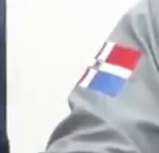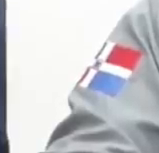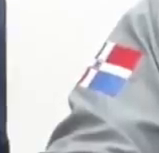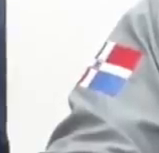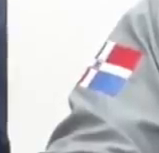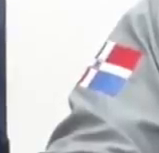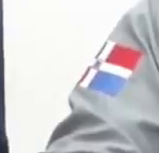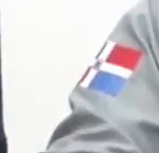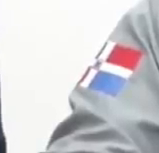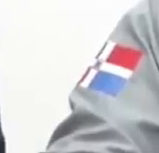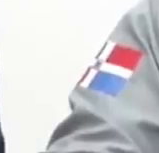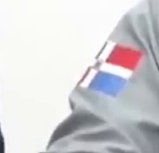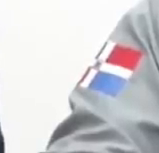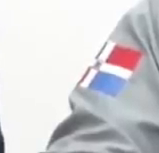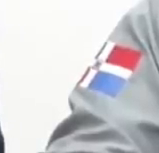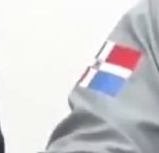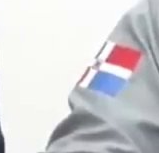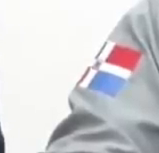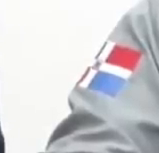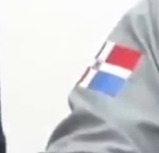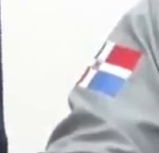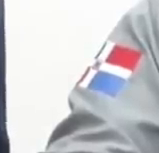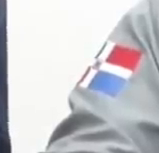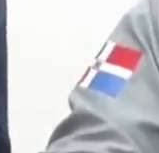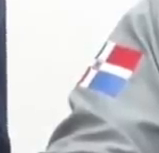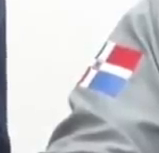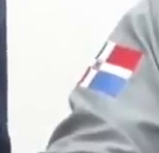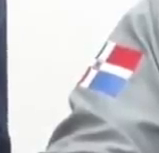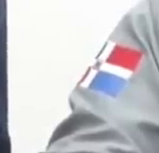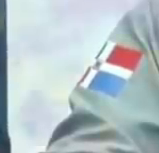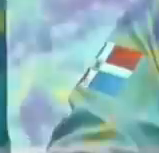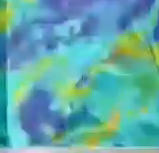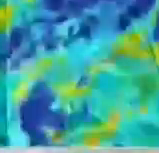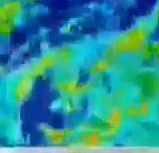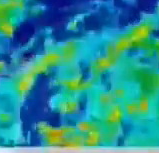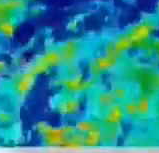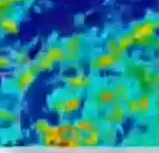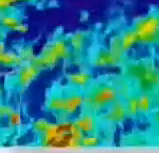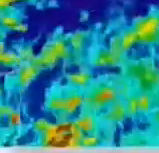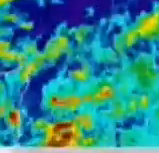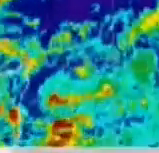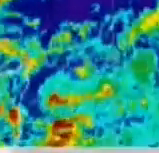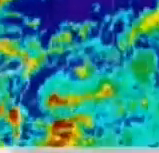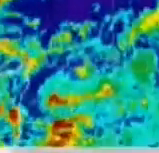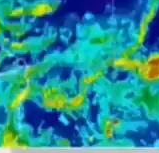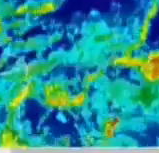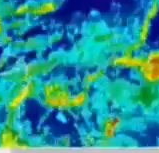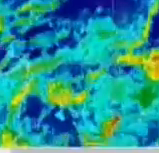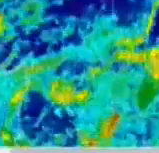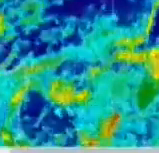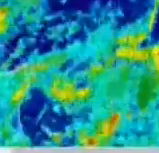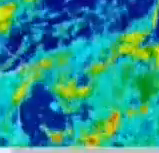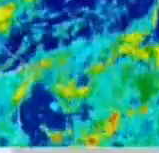y circuitos afectados 73, circuitos afectados 47, para unos